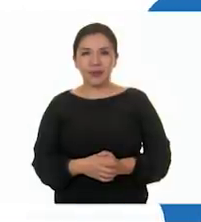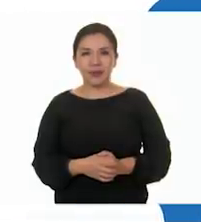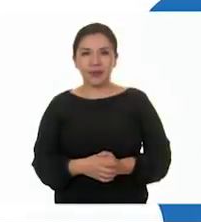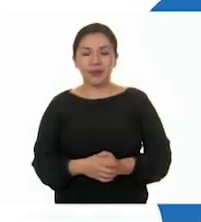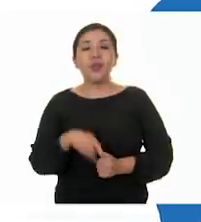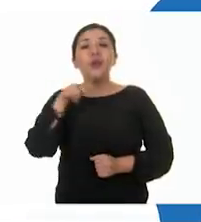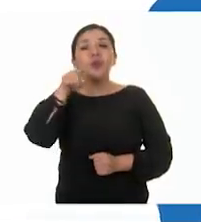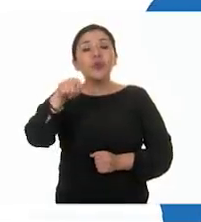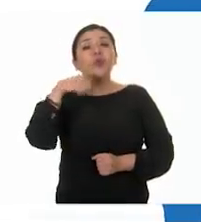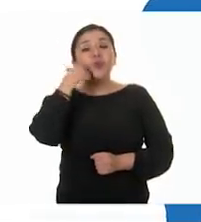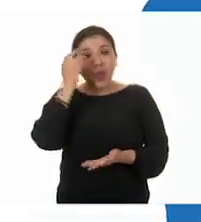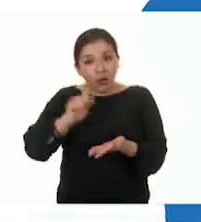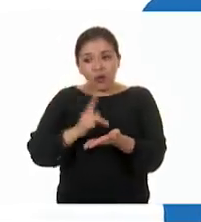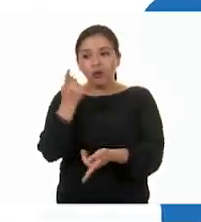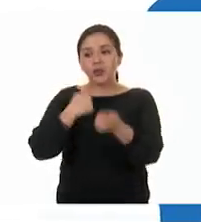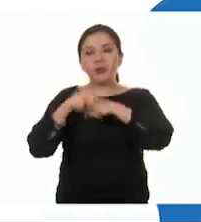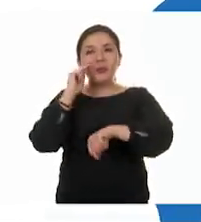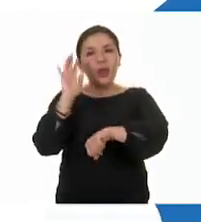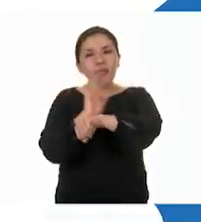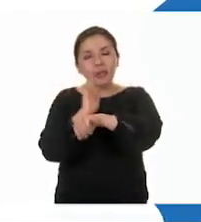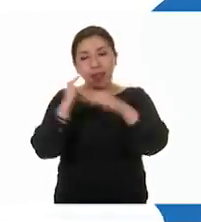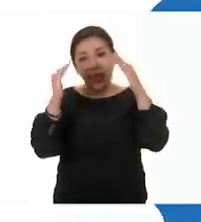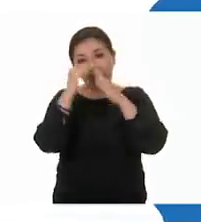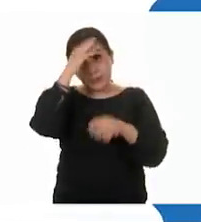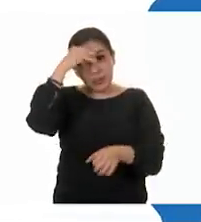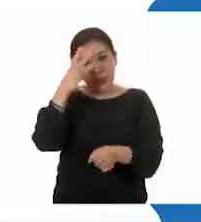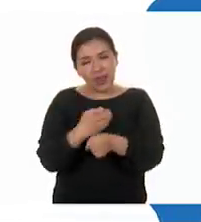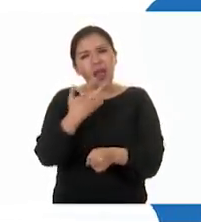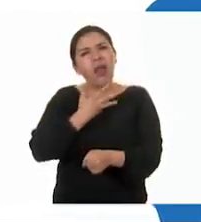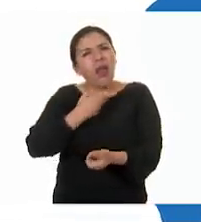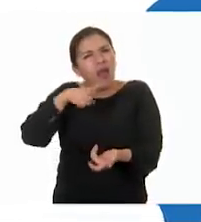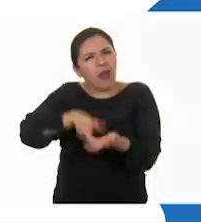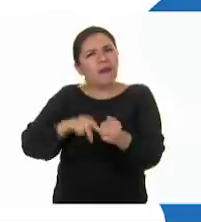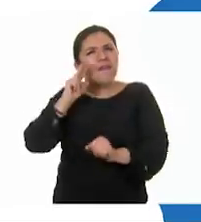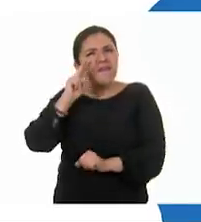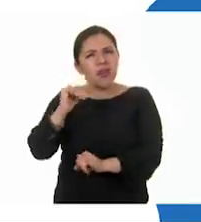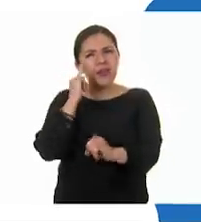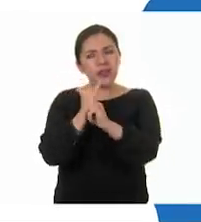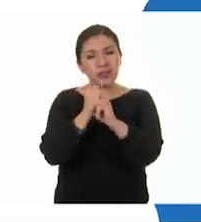Si quieres volver a ver los programas de Aprende en Casa 3, los puedes encontrar en la